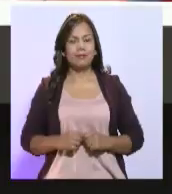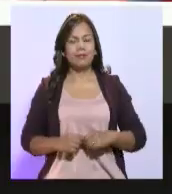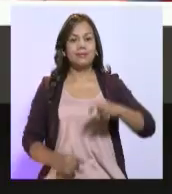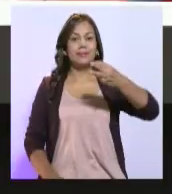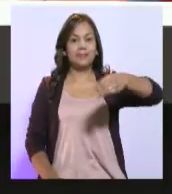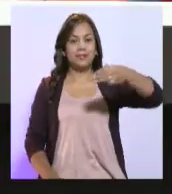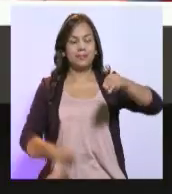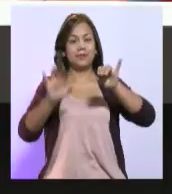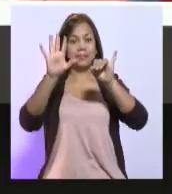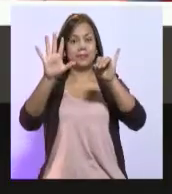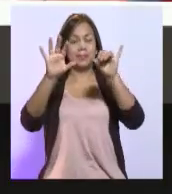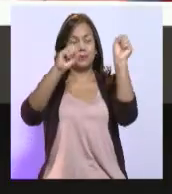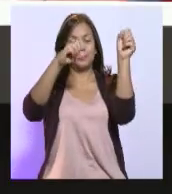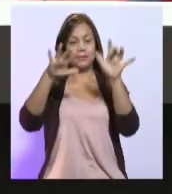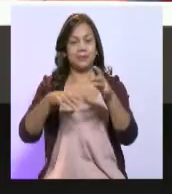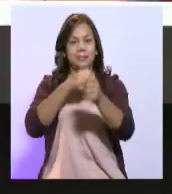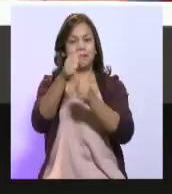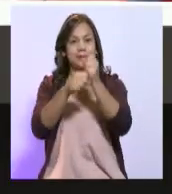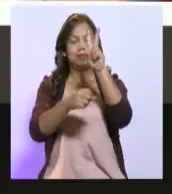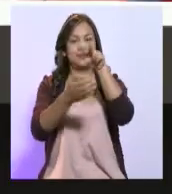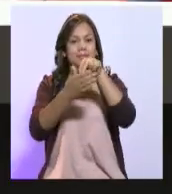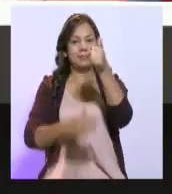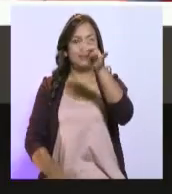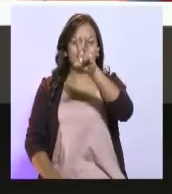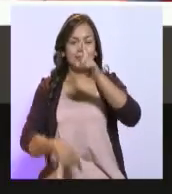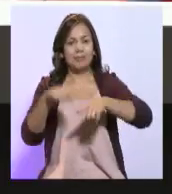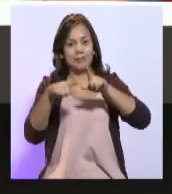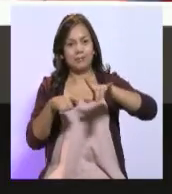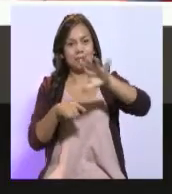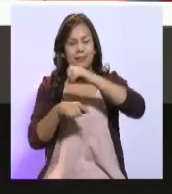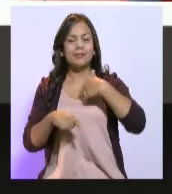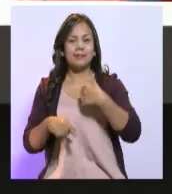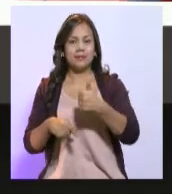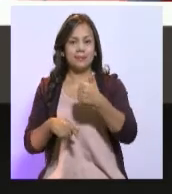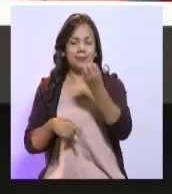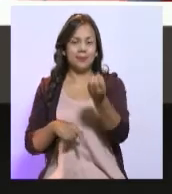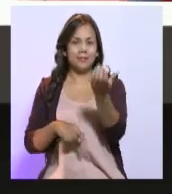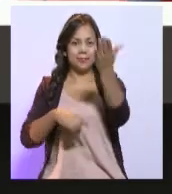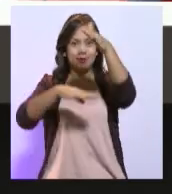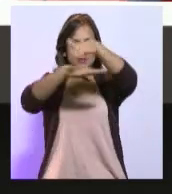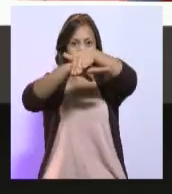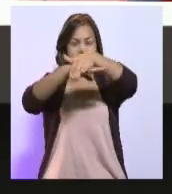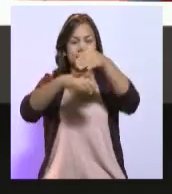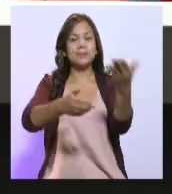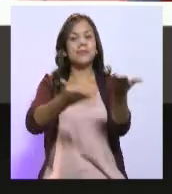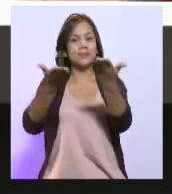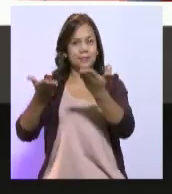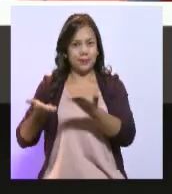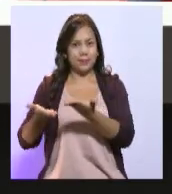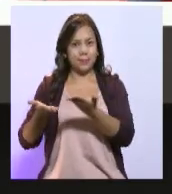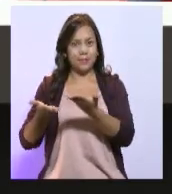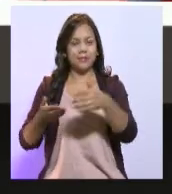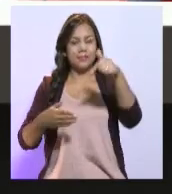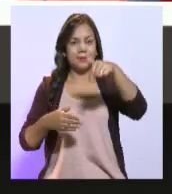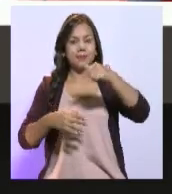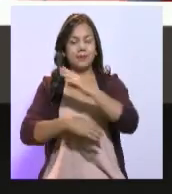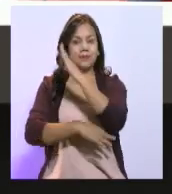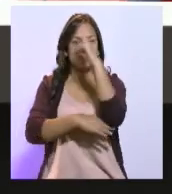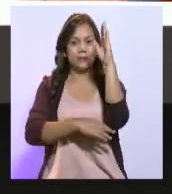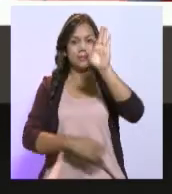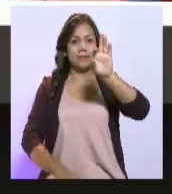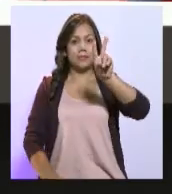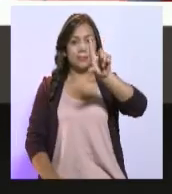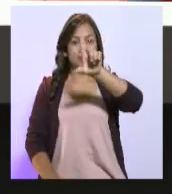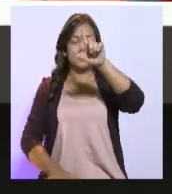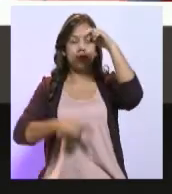Miércoles 6 de septiembre del 2017, amigos y amigas televidentes, ¿cómo están? Muy buenas tardes. Bienvenidos y bienvenidas a la emisión central de